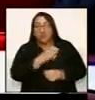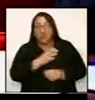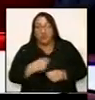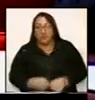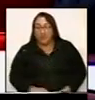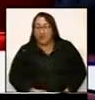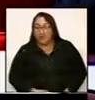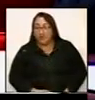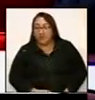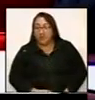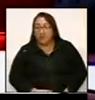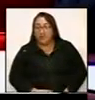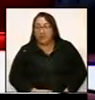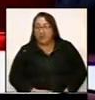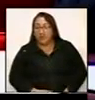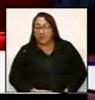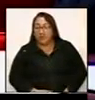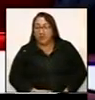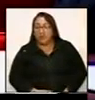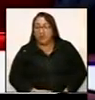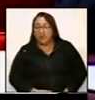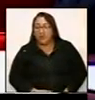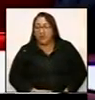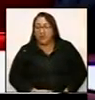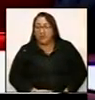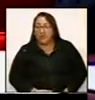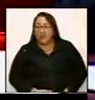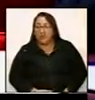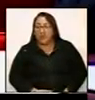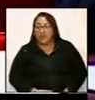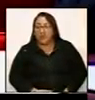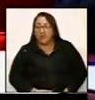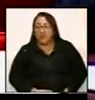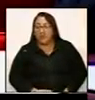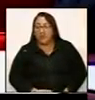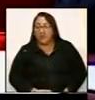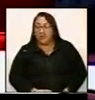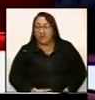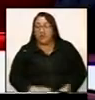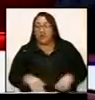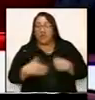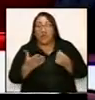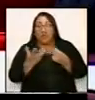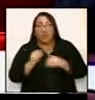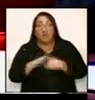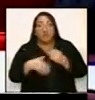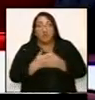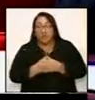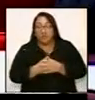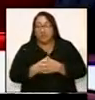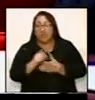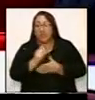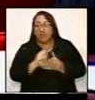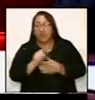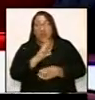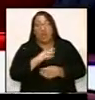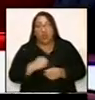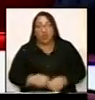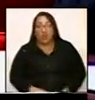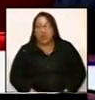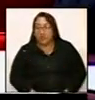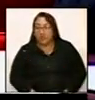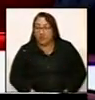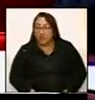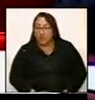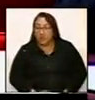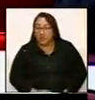que subastan bienes públicos, que entregan concesiones, que entregan contratos del Estado, pero